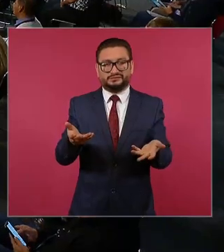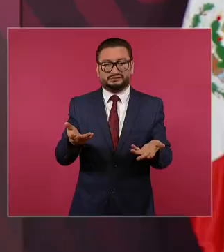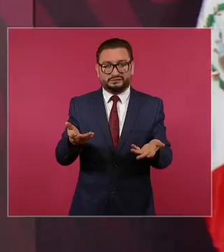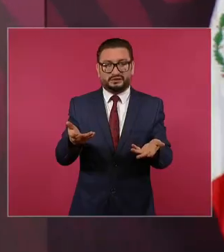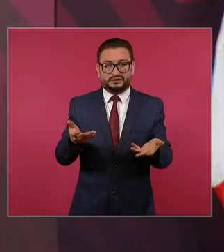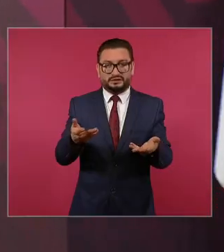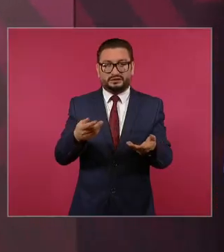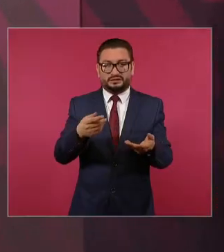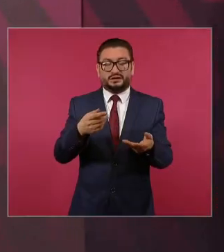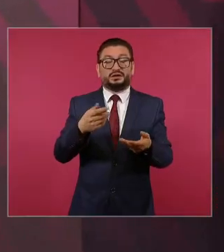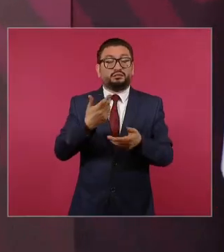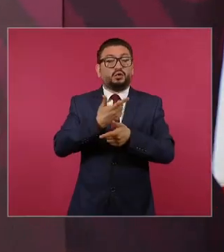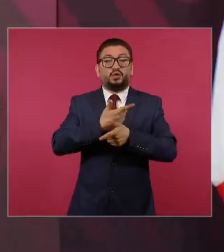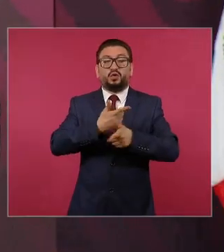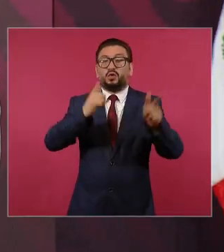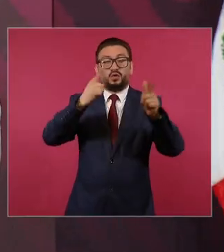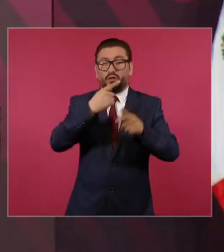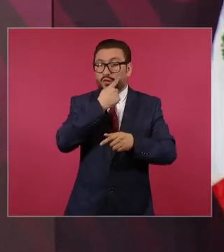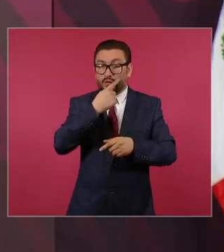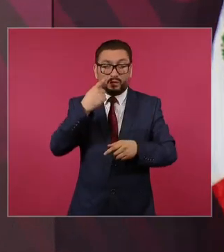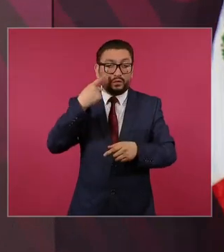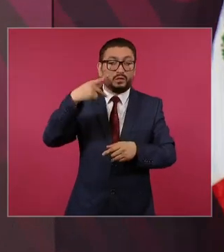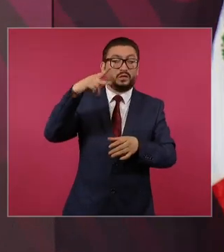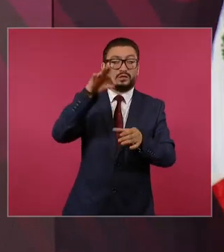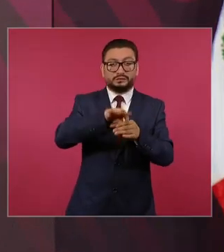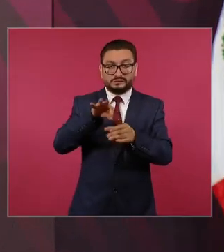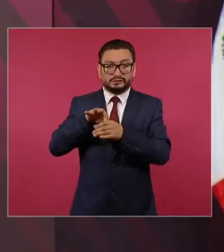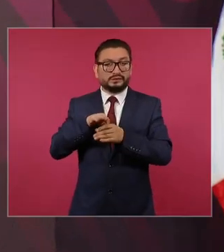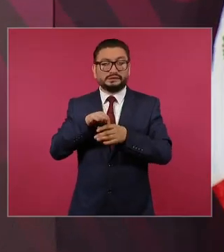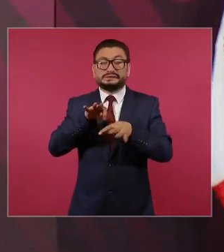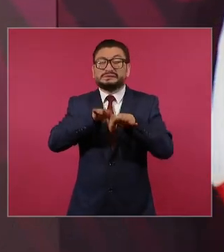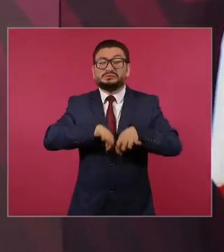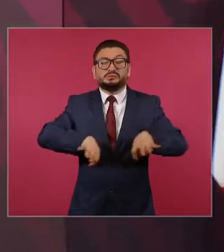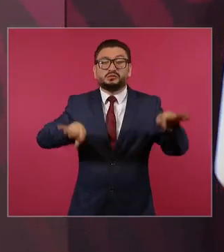de la democracia, entre otras cosas, es que